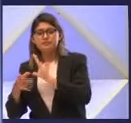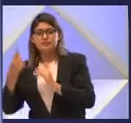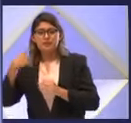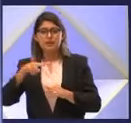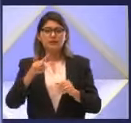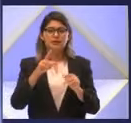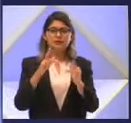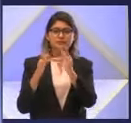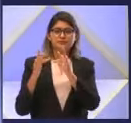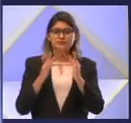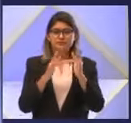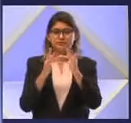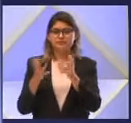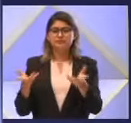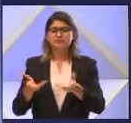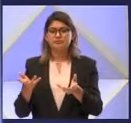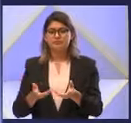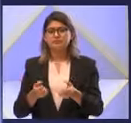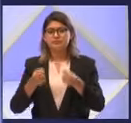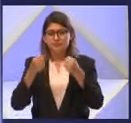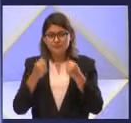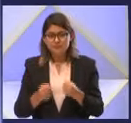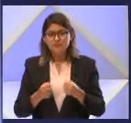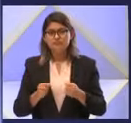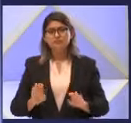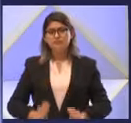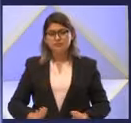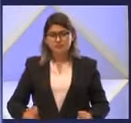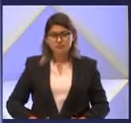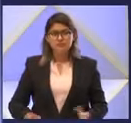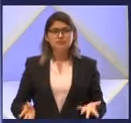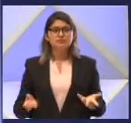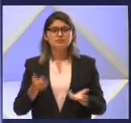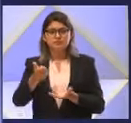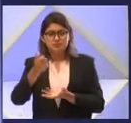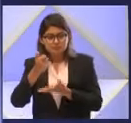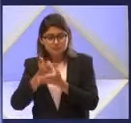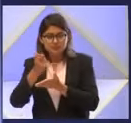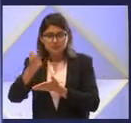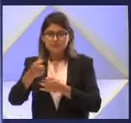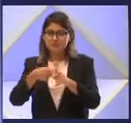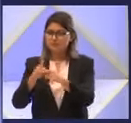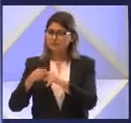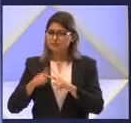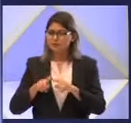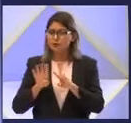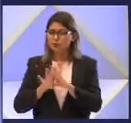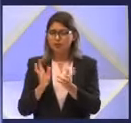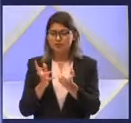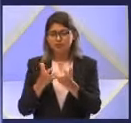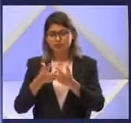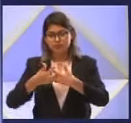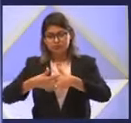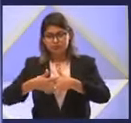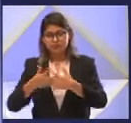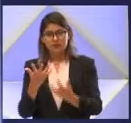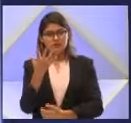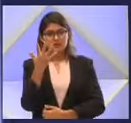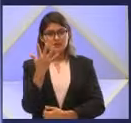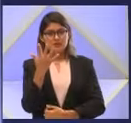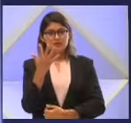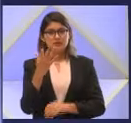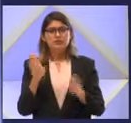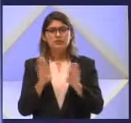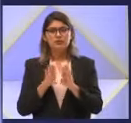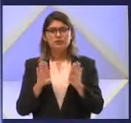cobertura seguridad coste y resiliencia entonces cómo encajamos estas estas cinco características en los